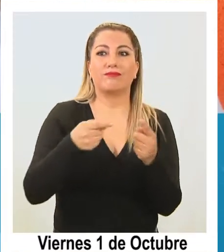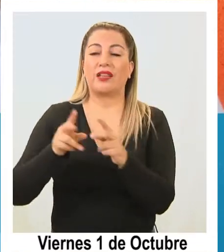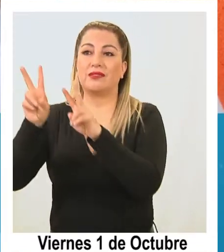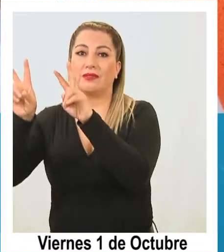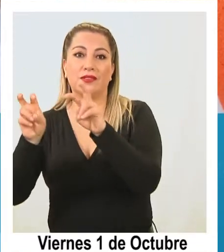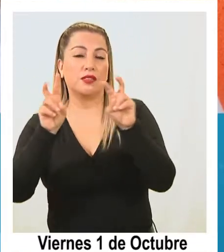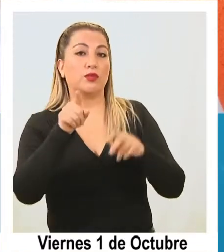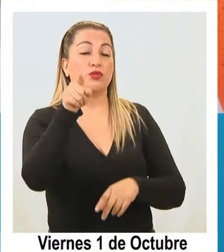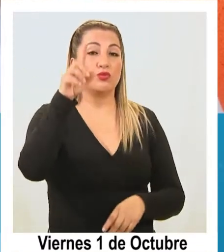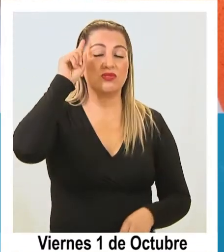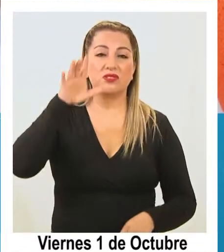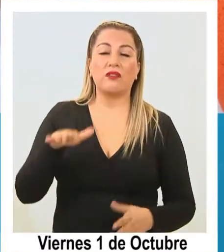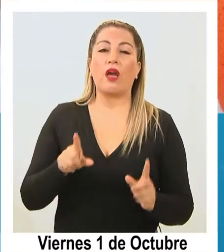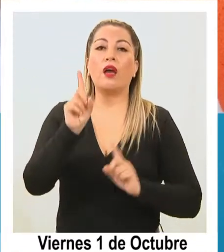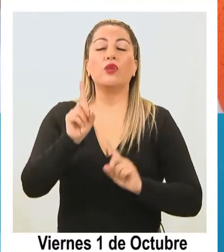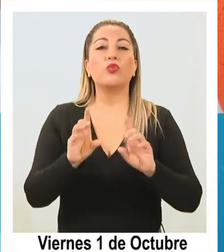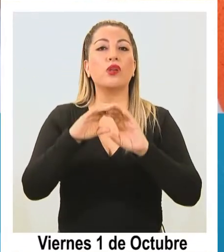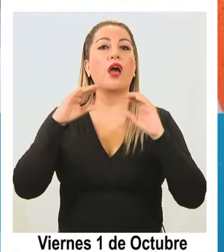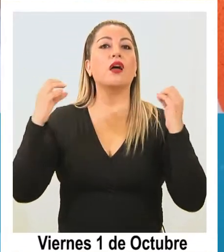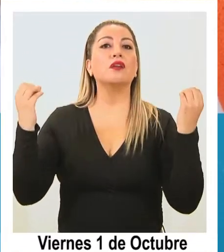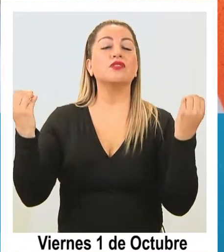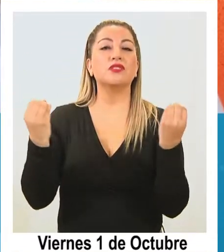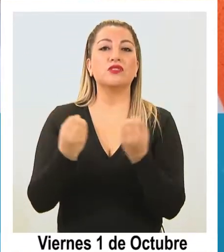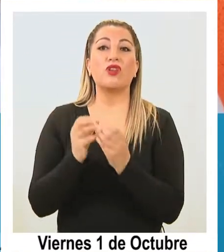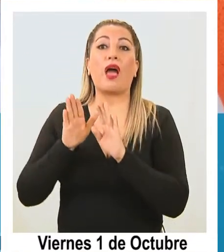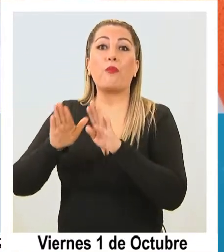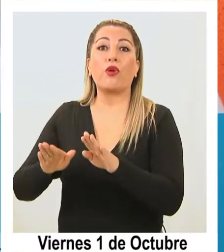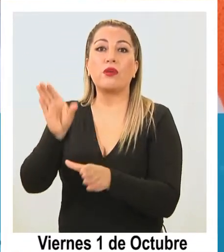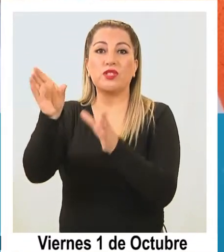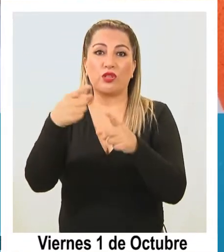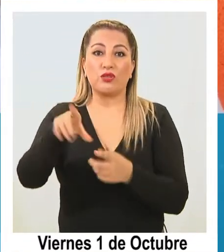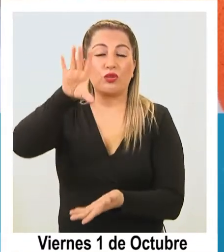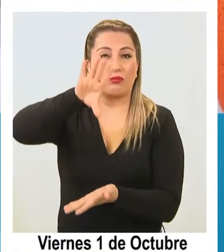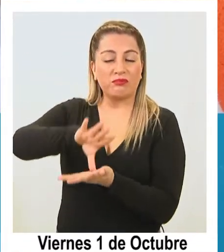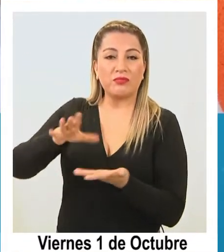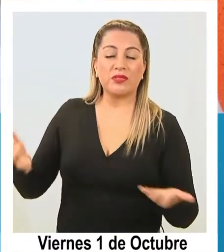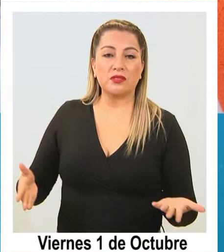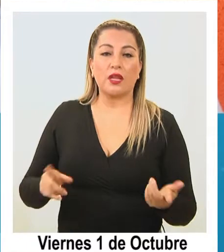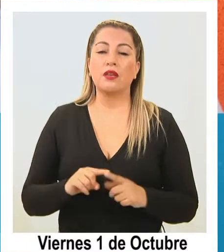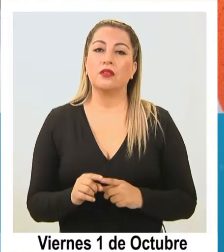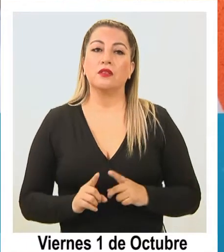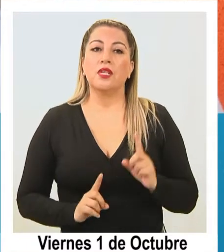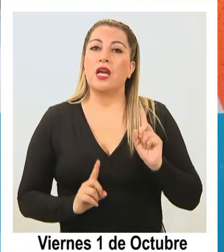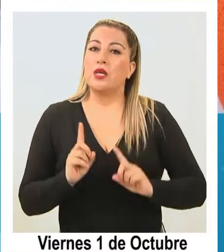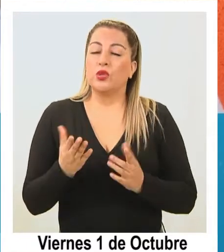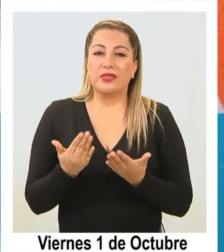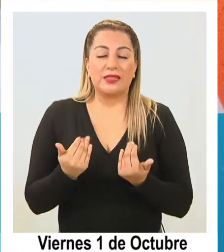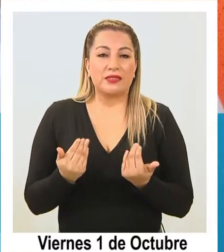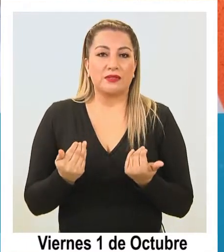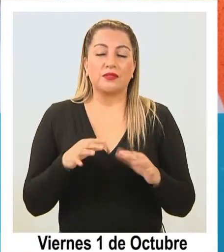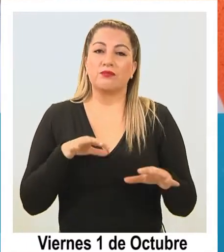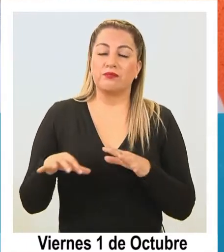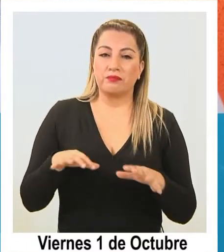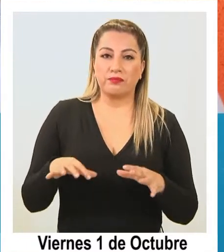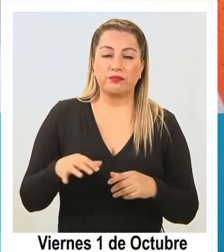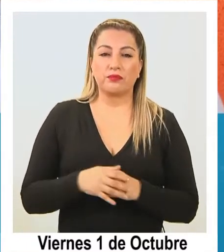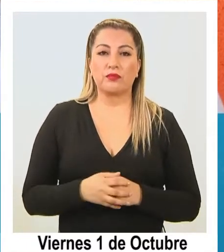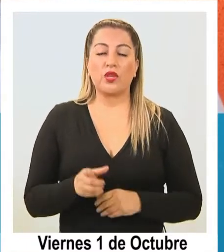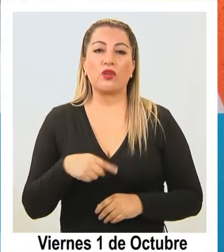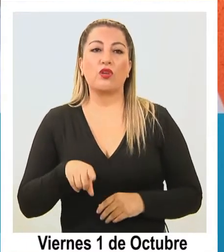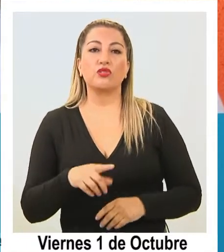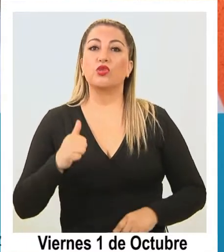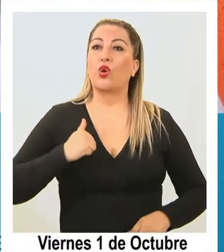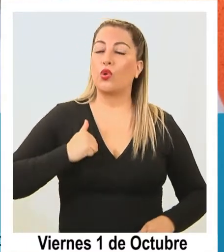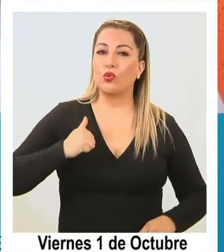sabes que hoy día las organizaciones pro-migrantes nos han requerido algunas cosas y eso teníamos el cuidado de